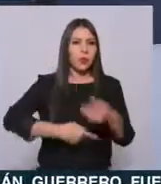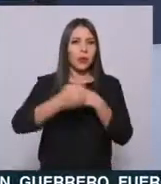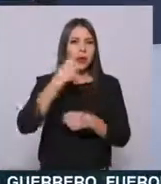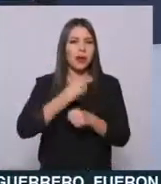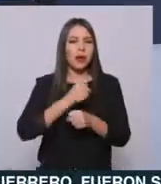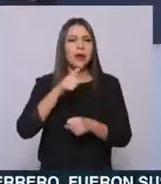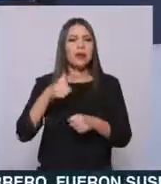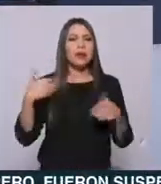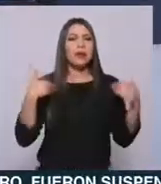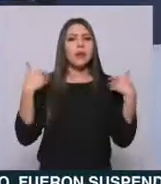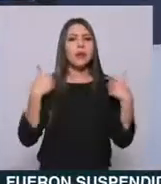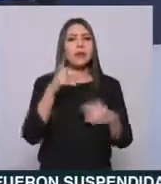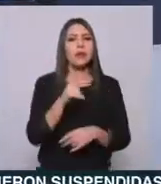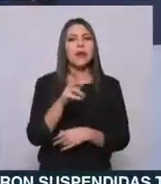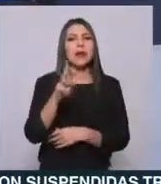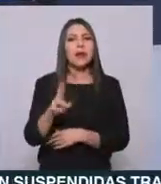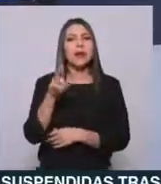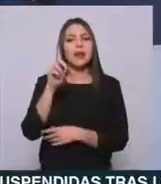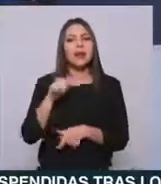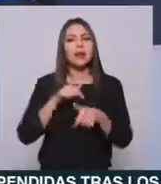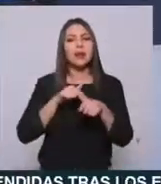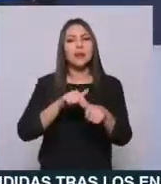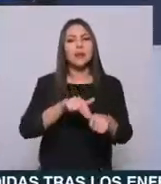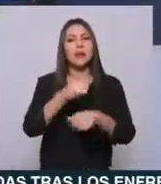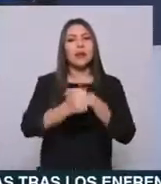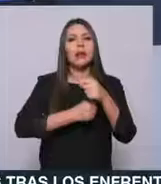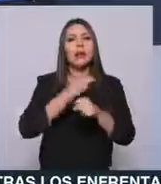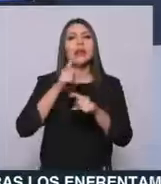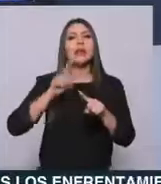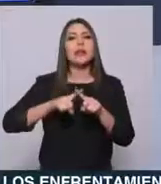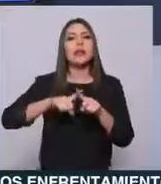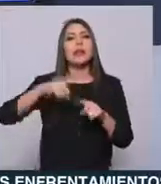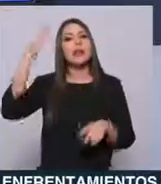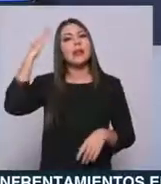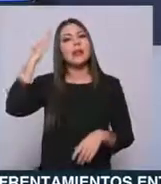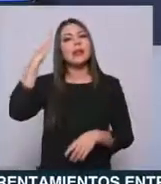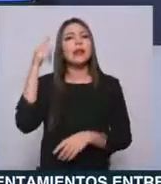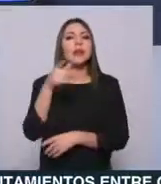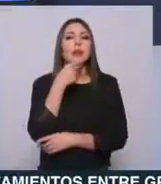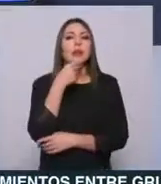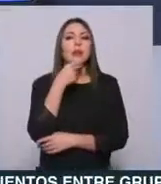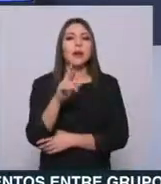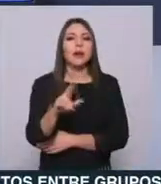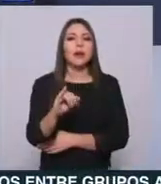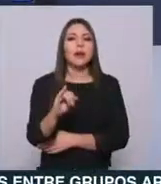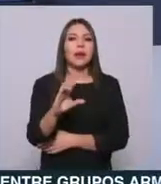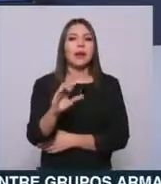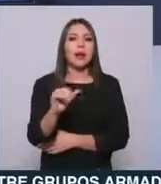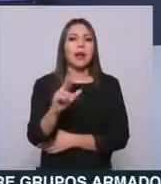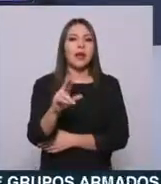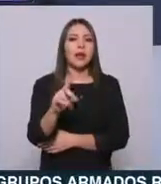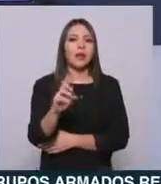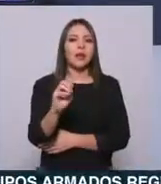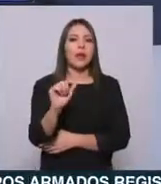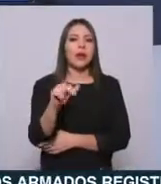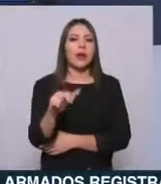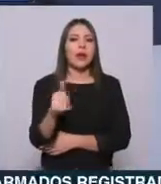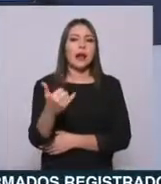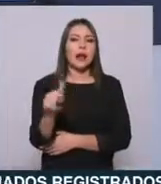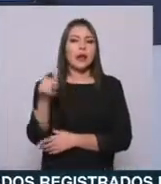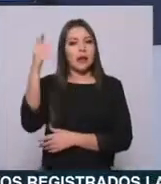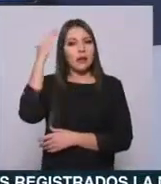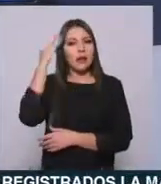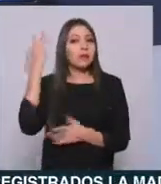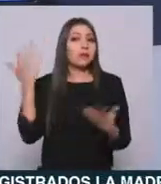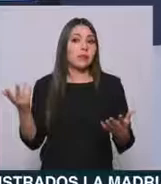PRD, que cumplió años, pues quien encabezara de alguna manera esta celebración fuera Ricardo Anaya, un candidato panista siendo el PRD, pues